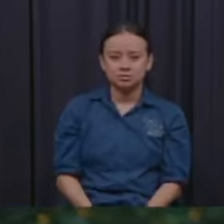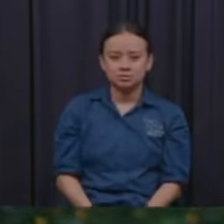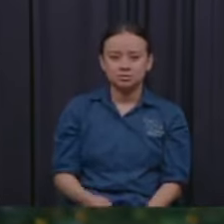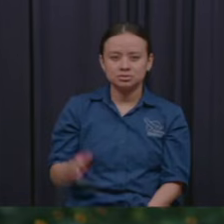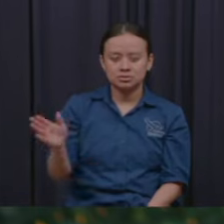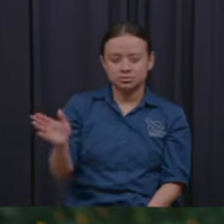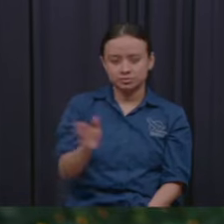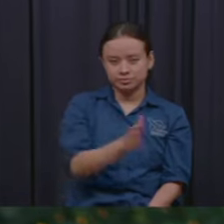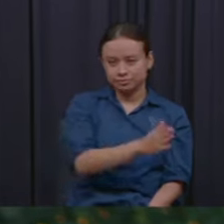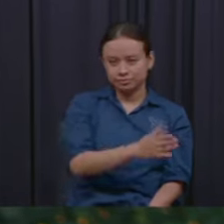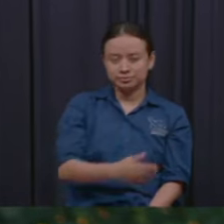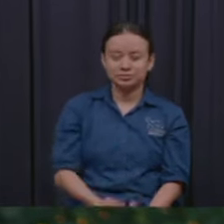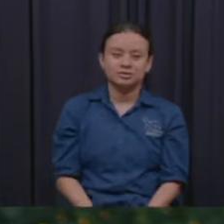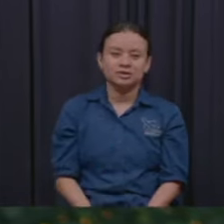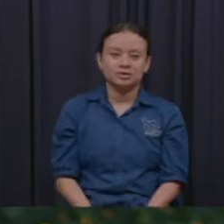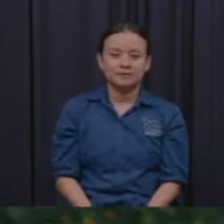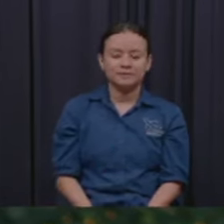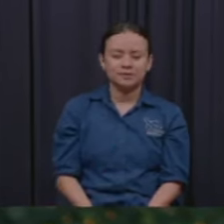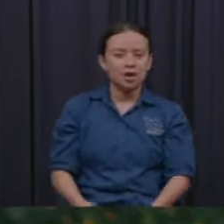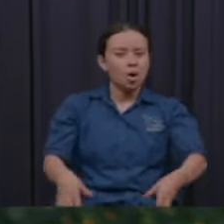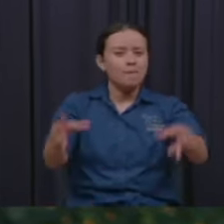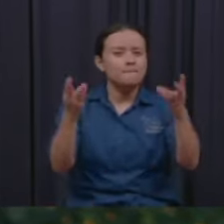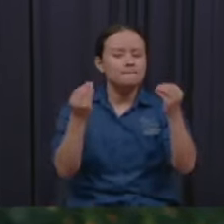you. ¿Quiere el de México?